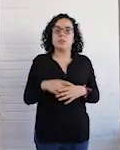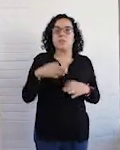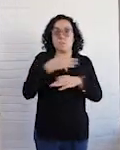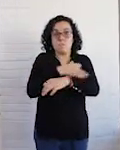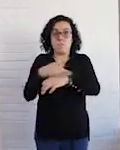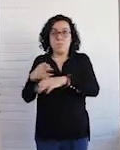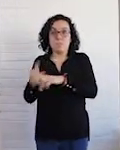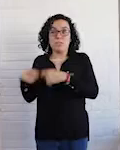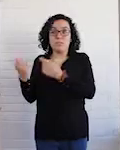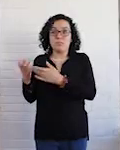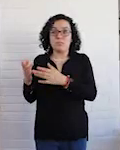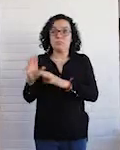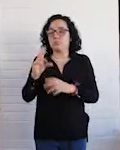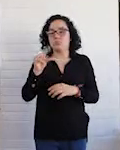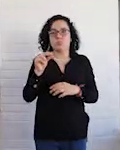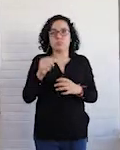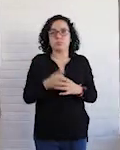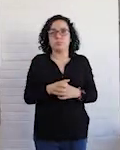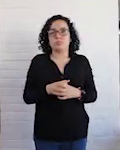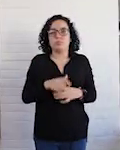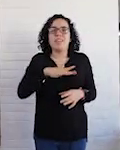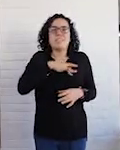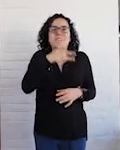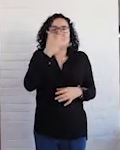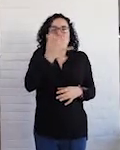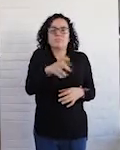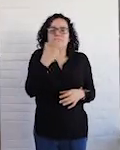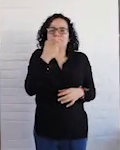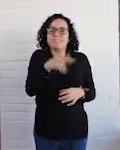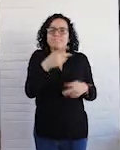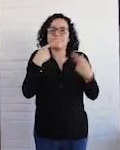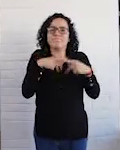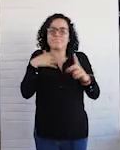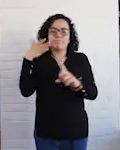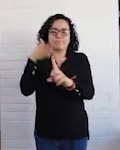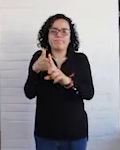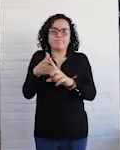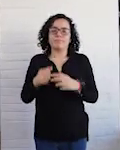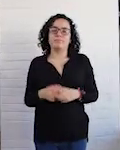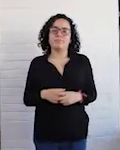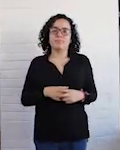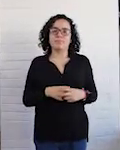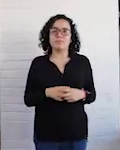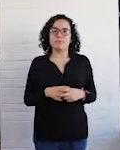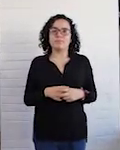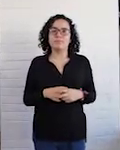Yo estoy enamorada de esa señora. Enamórense de las personas a las que van a hablar y